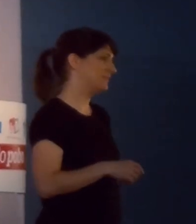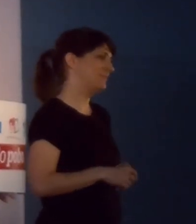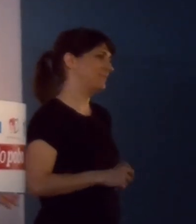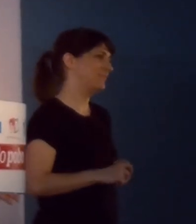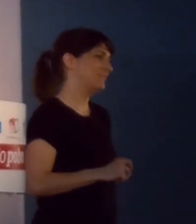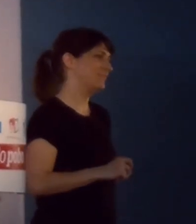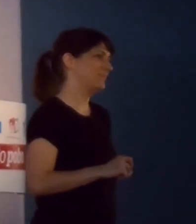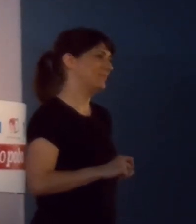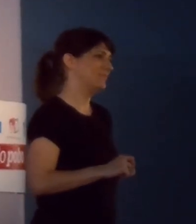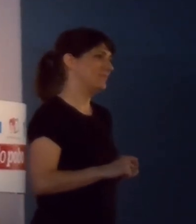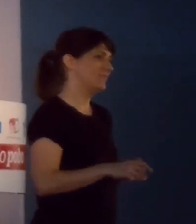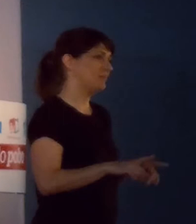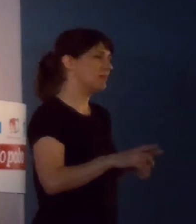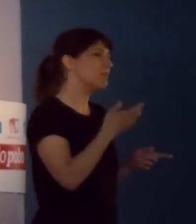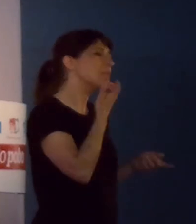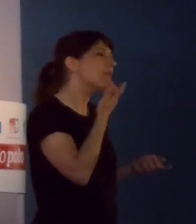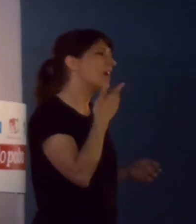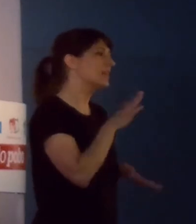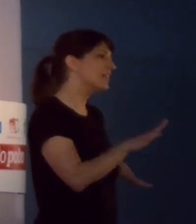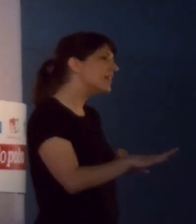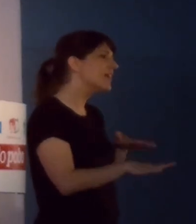a un andante tranquilo